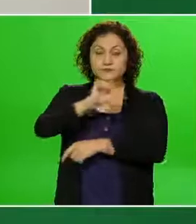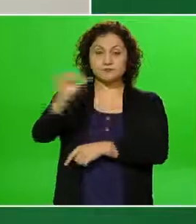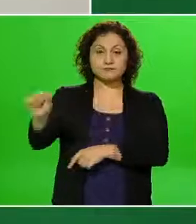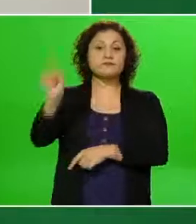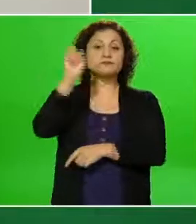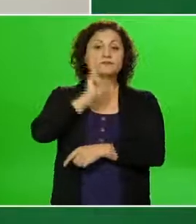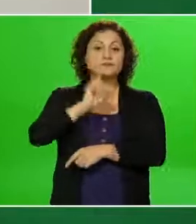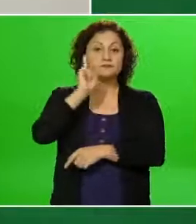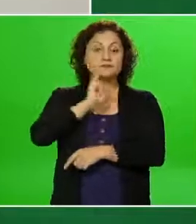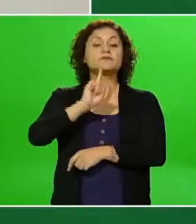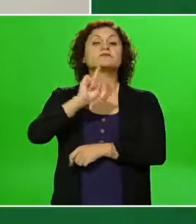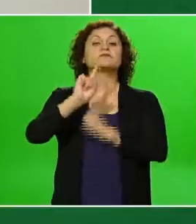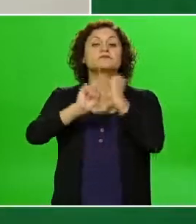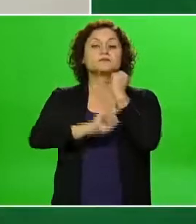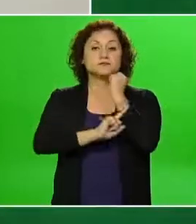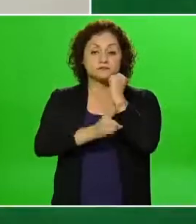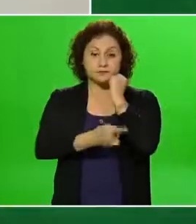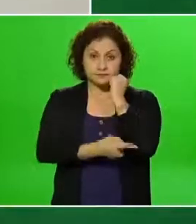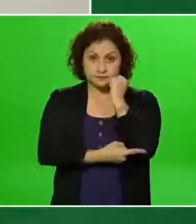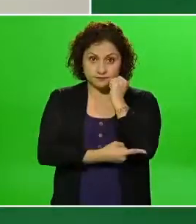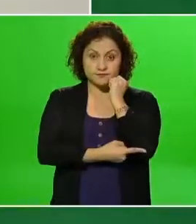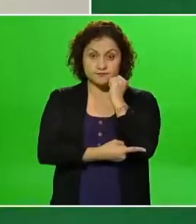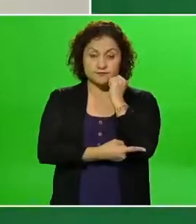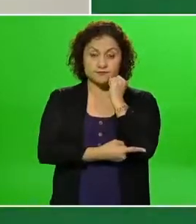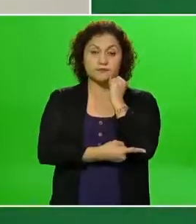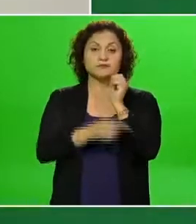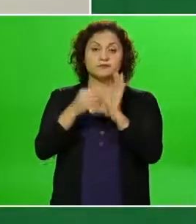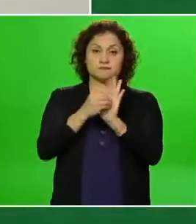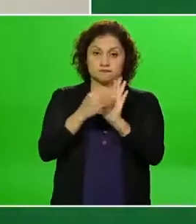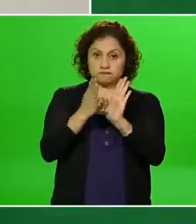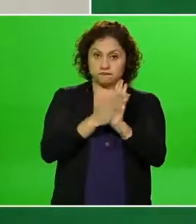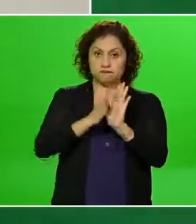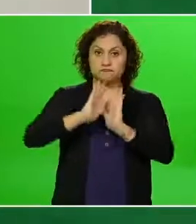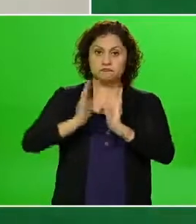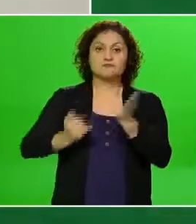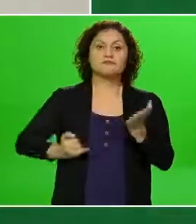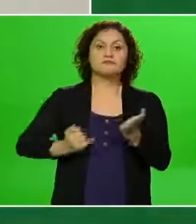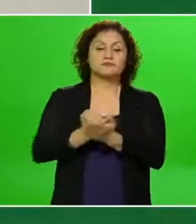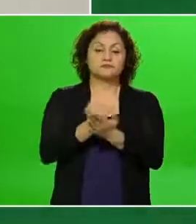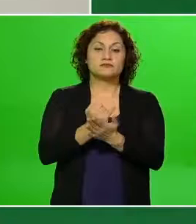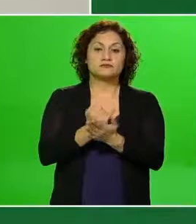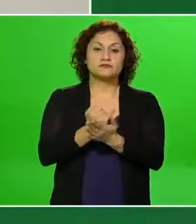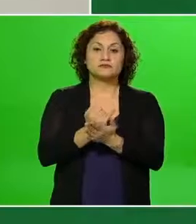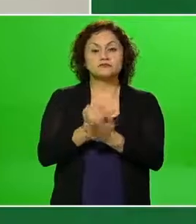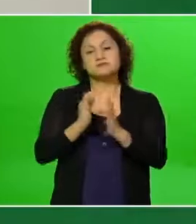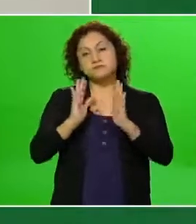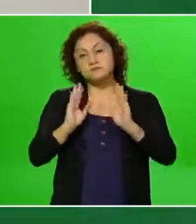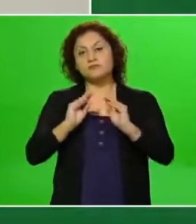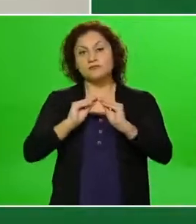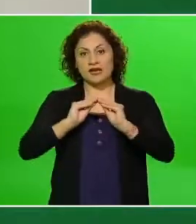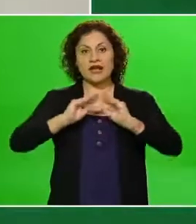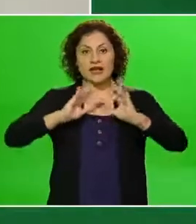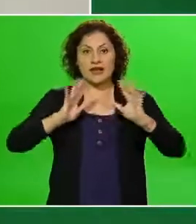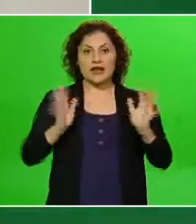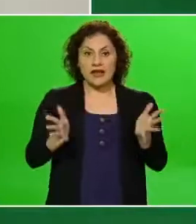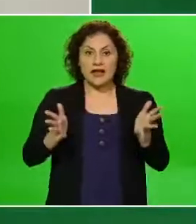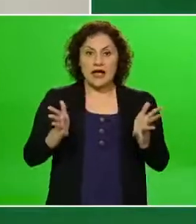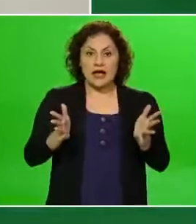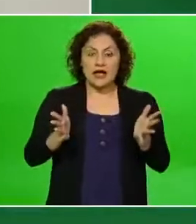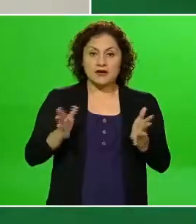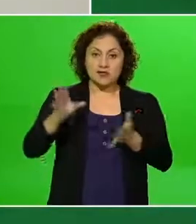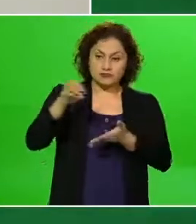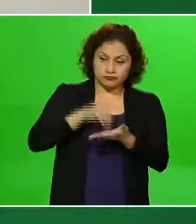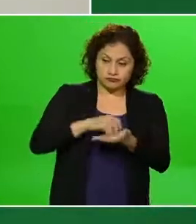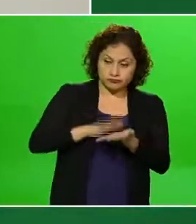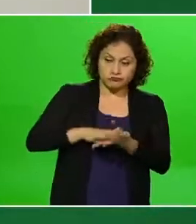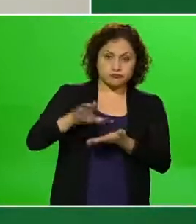Vacunación la aplicación a las mujeres embarazadas, pues obviamente empezó a haber un mayor reporte